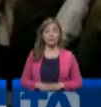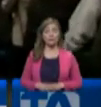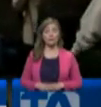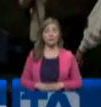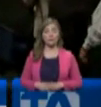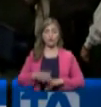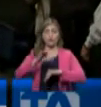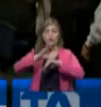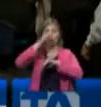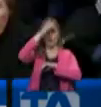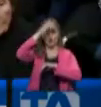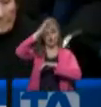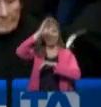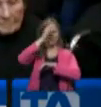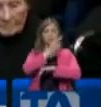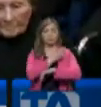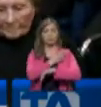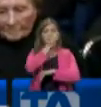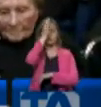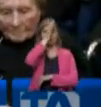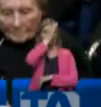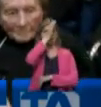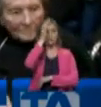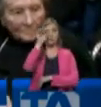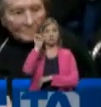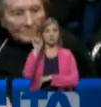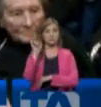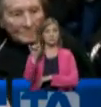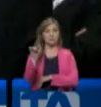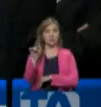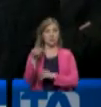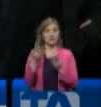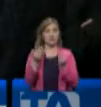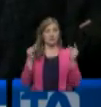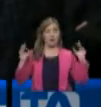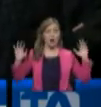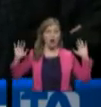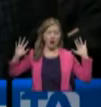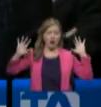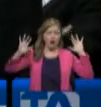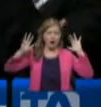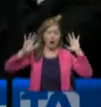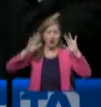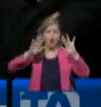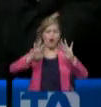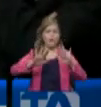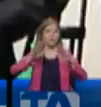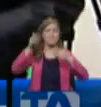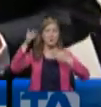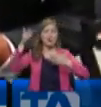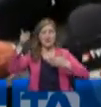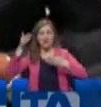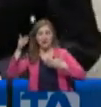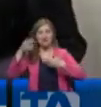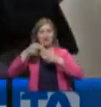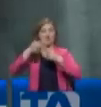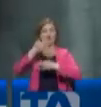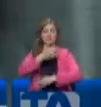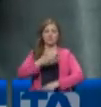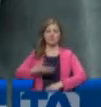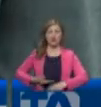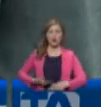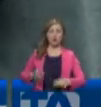El Centro Cultural de la Universidad Católica quedó corto frente a la cantidad de personalidades políticas,